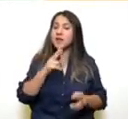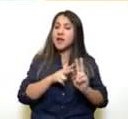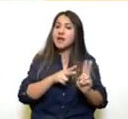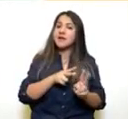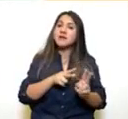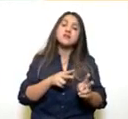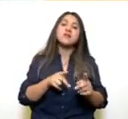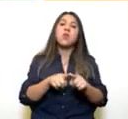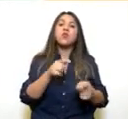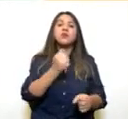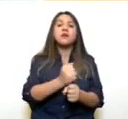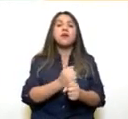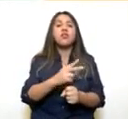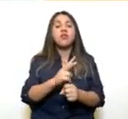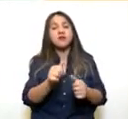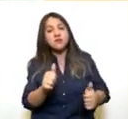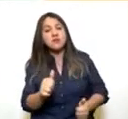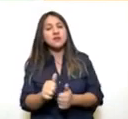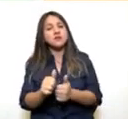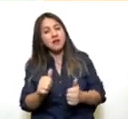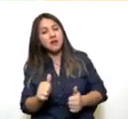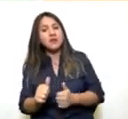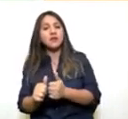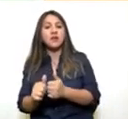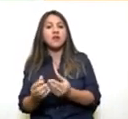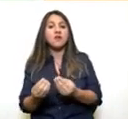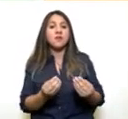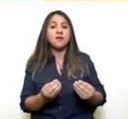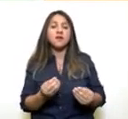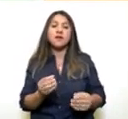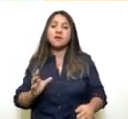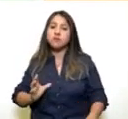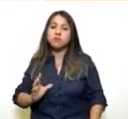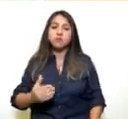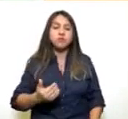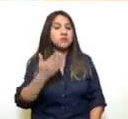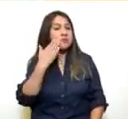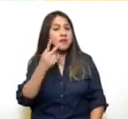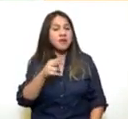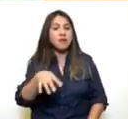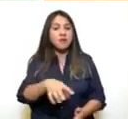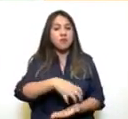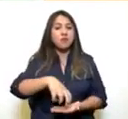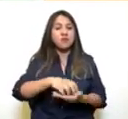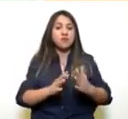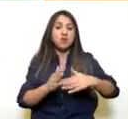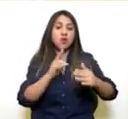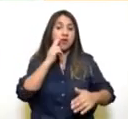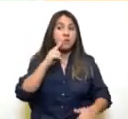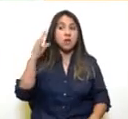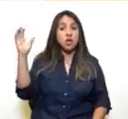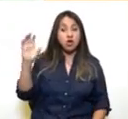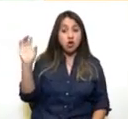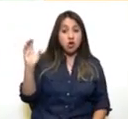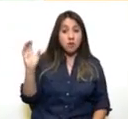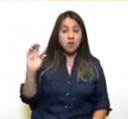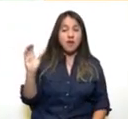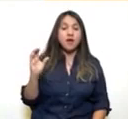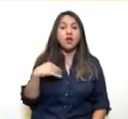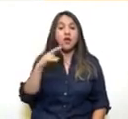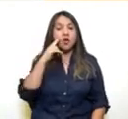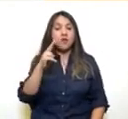asistencialista y esa manera conquista las empatía de las poblaciones como lo que pasó lo mismo en colombia lo visto en serie